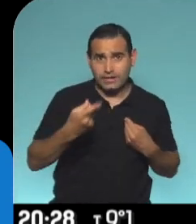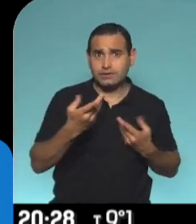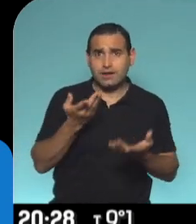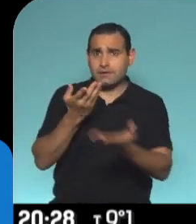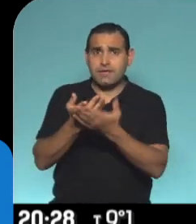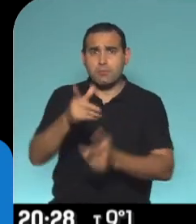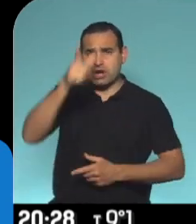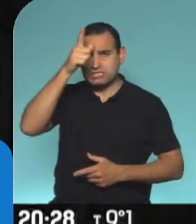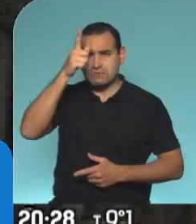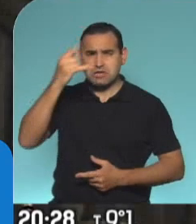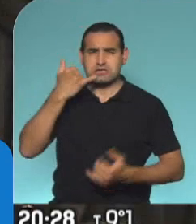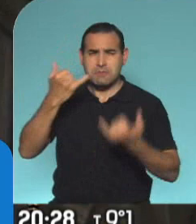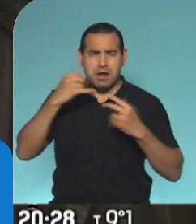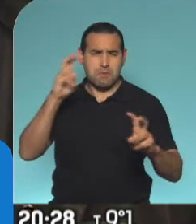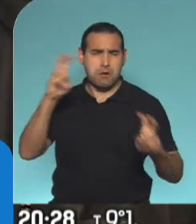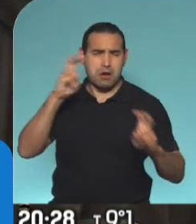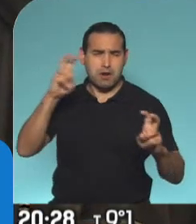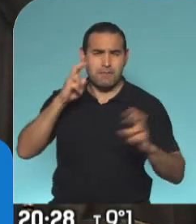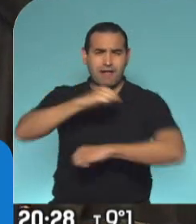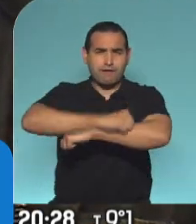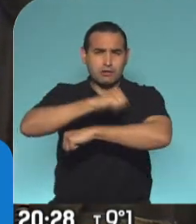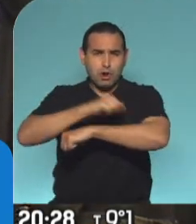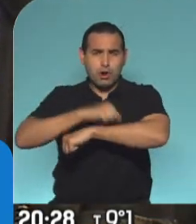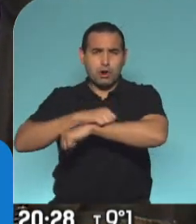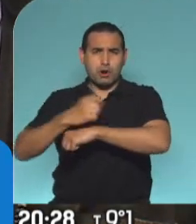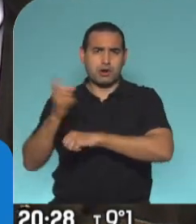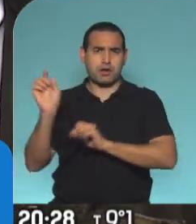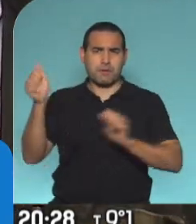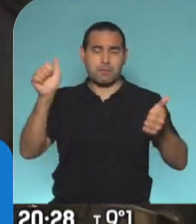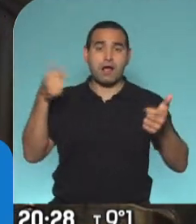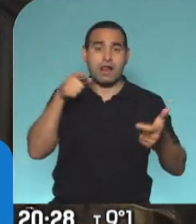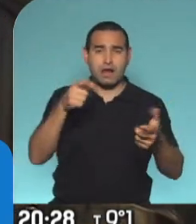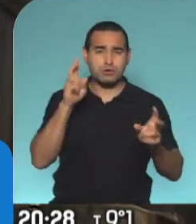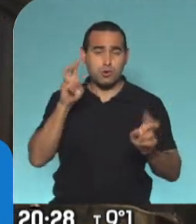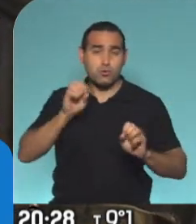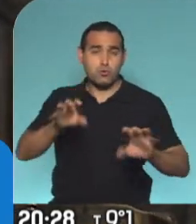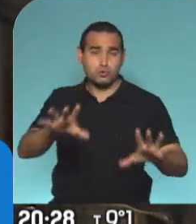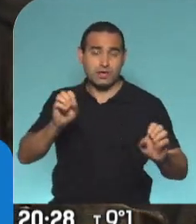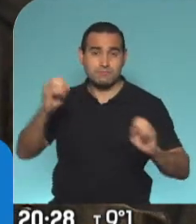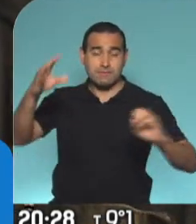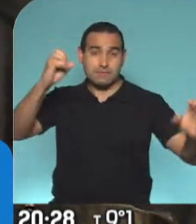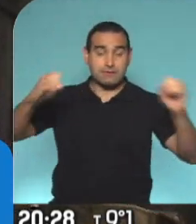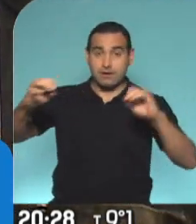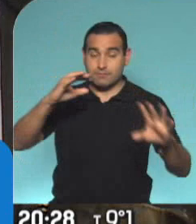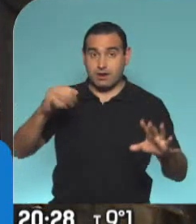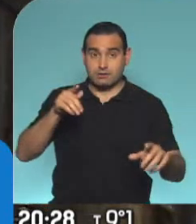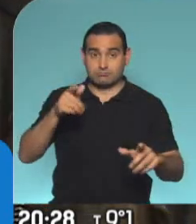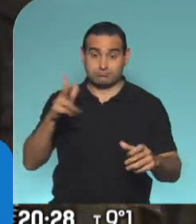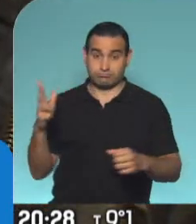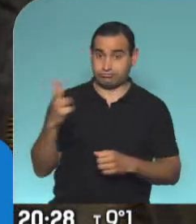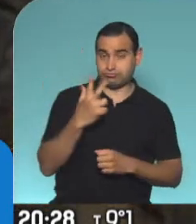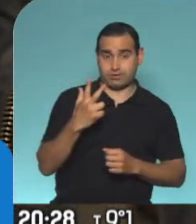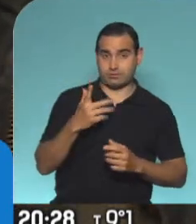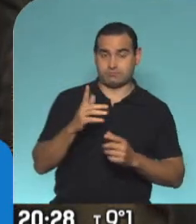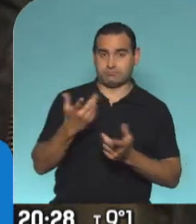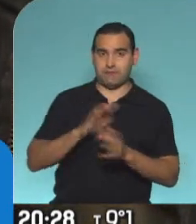por la policía y hacer ruido, y salieron por los balcones y prendían las luces, que fue lo que evitó que siguieran